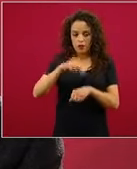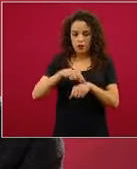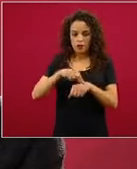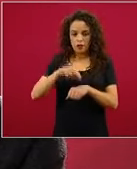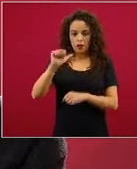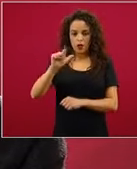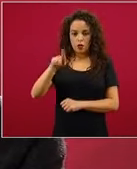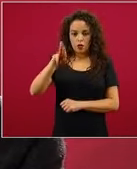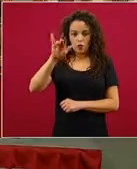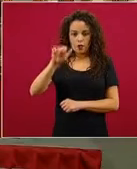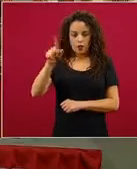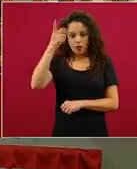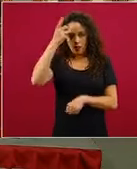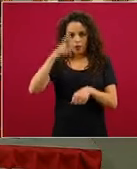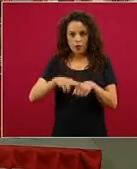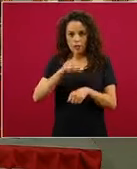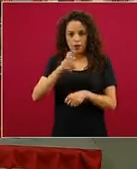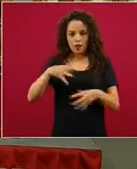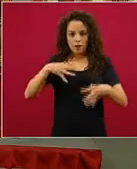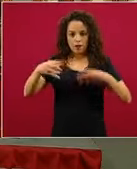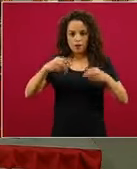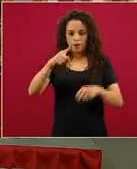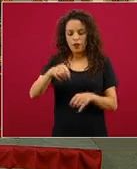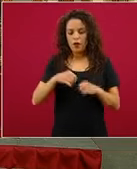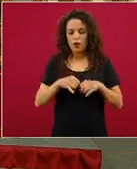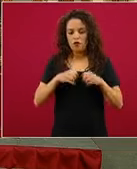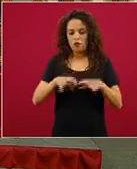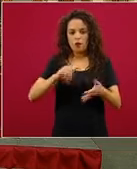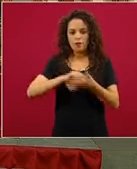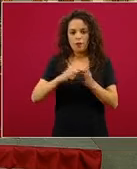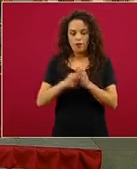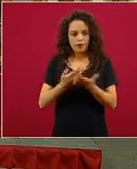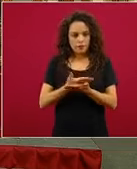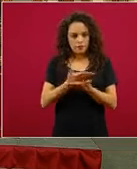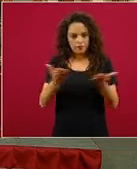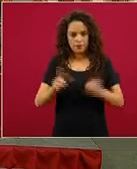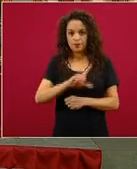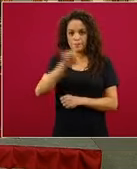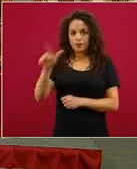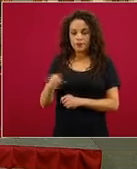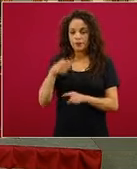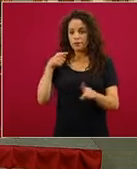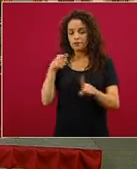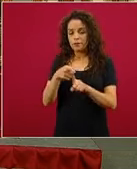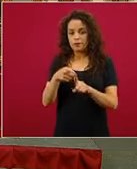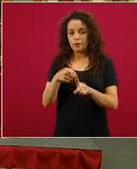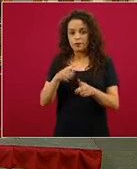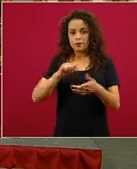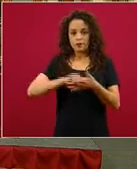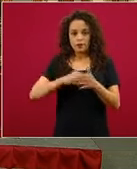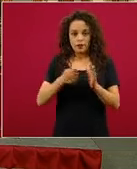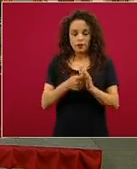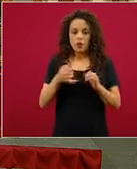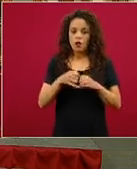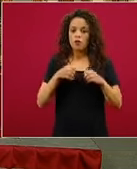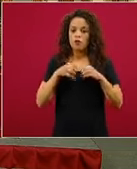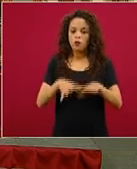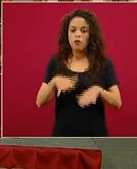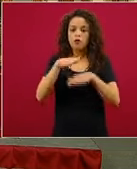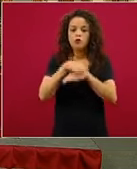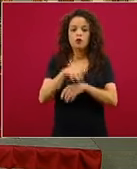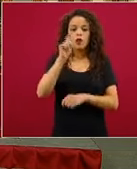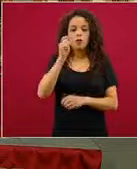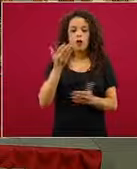general de epidemiología, va a presentar el informe técnico y tenemos una edición específica al informe técnico sobre la comparación